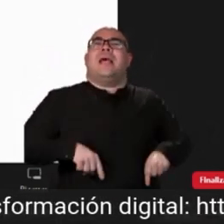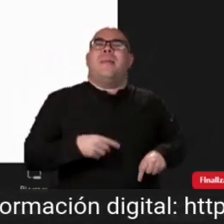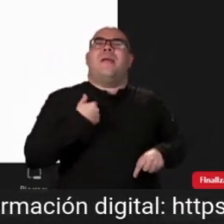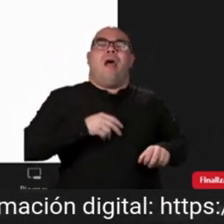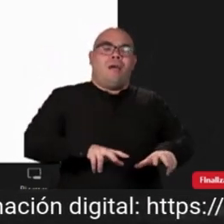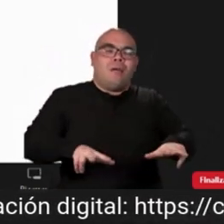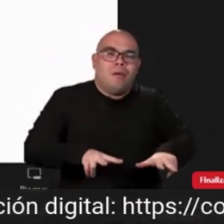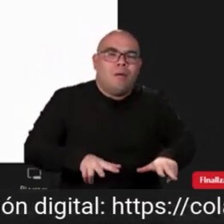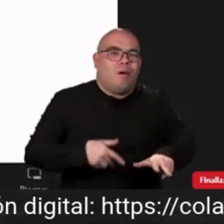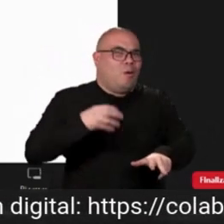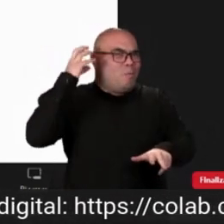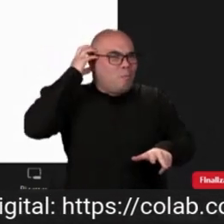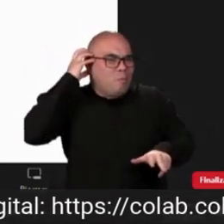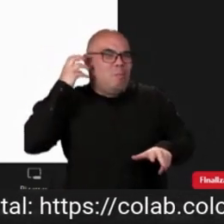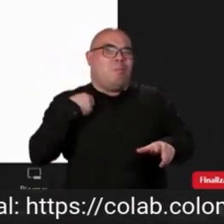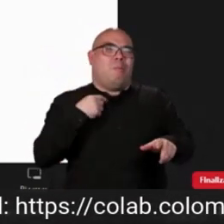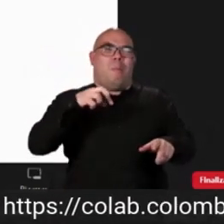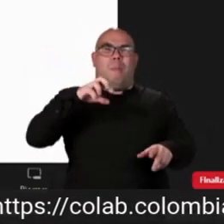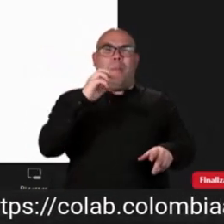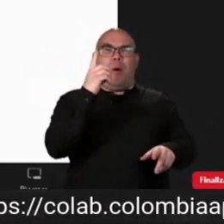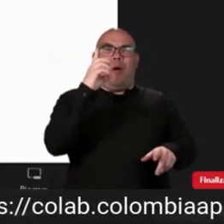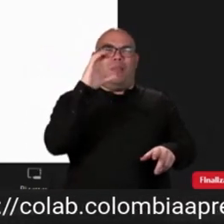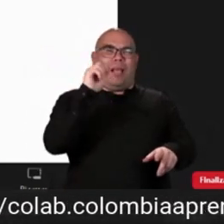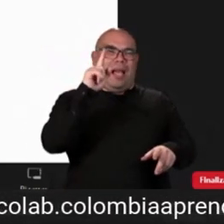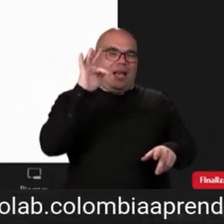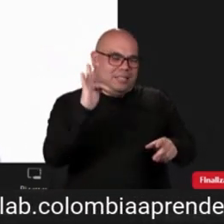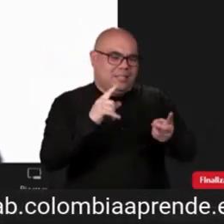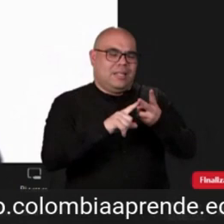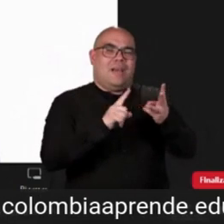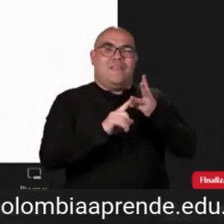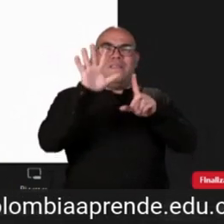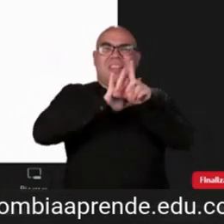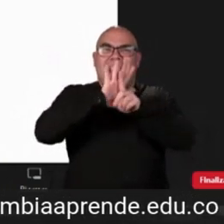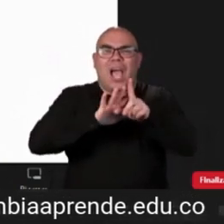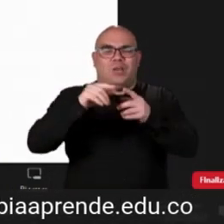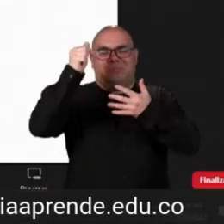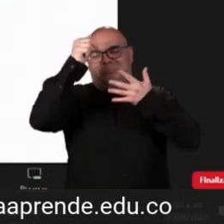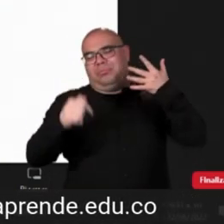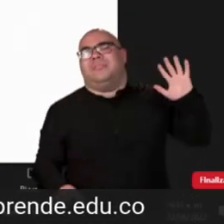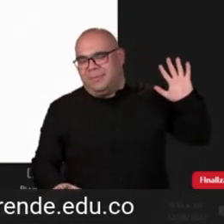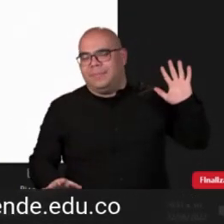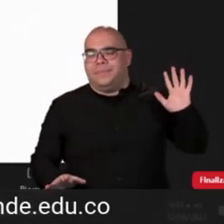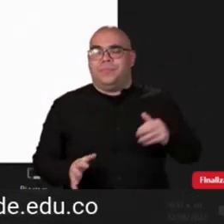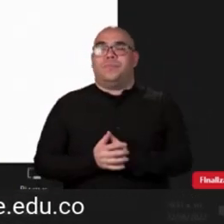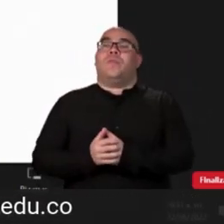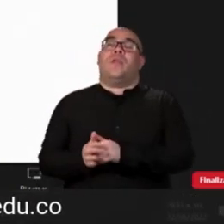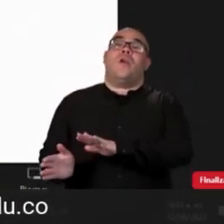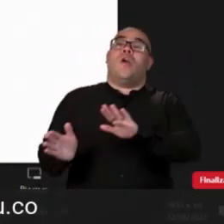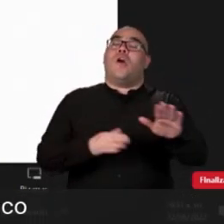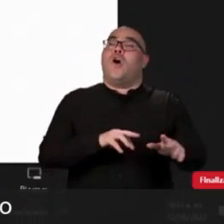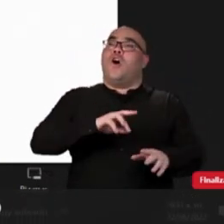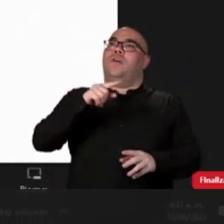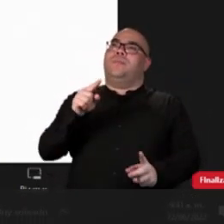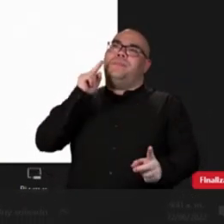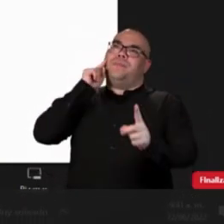videos, etcétera, ¿no? Otro ejemplo de una iniciativa que hicimos para apoyar a